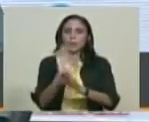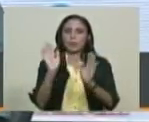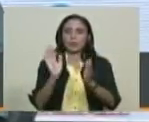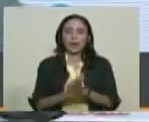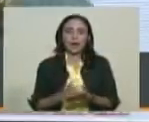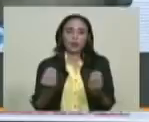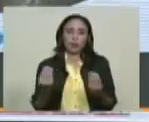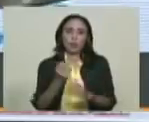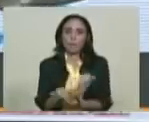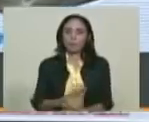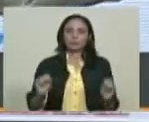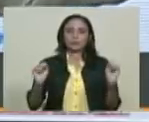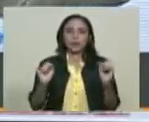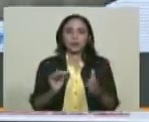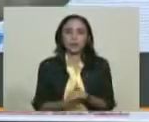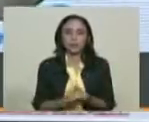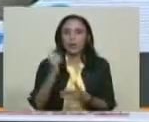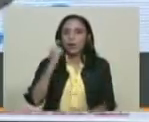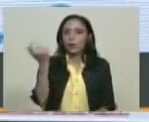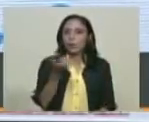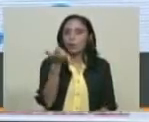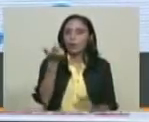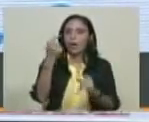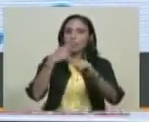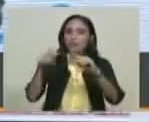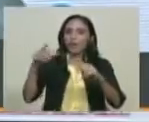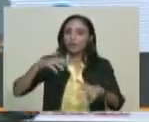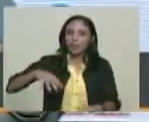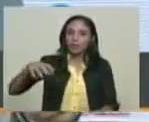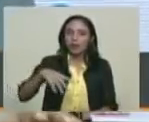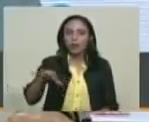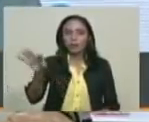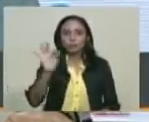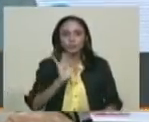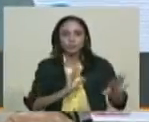imposible ir al occidente del país y capturar a uno por uno.